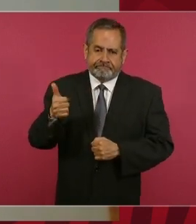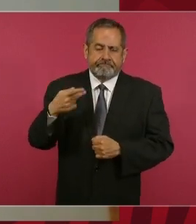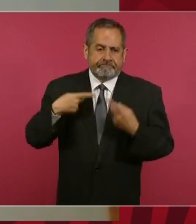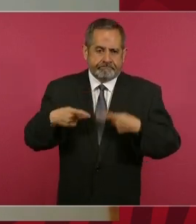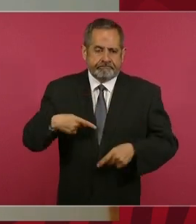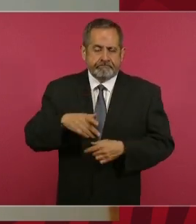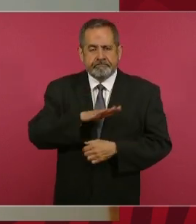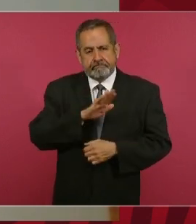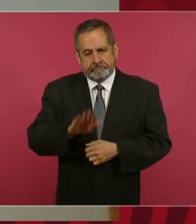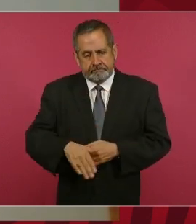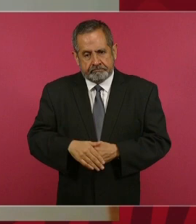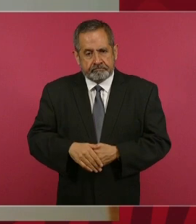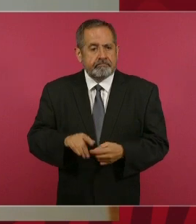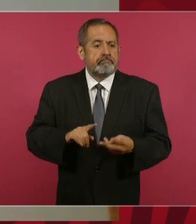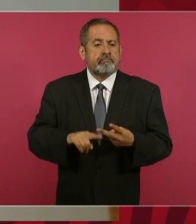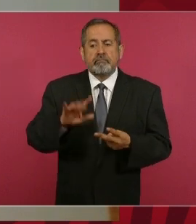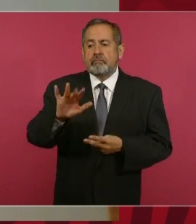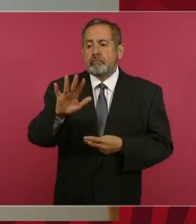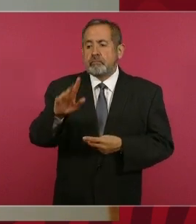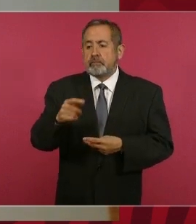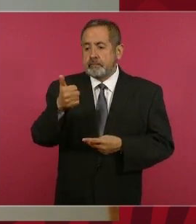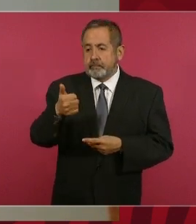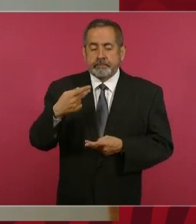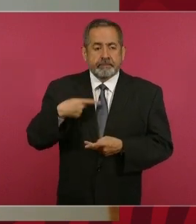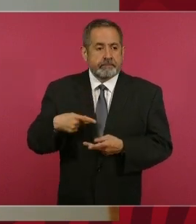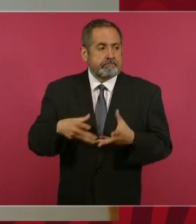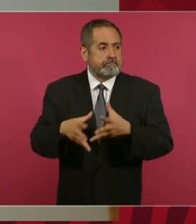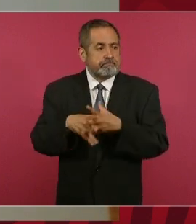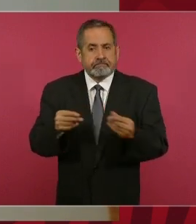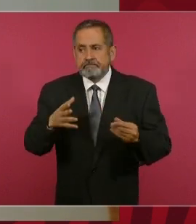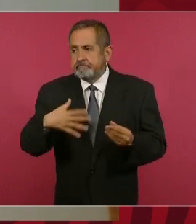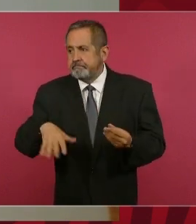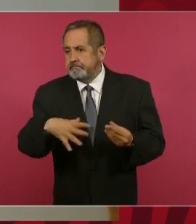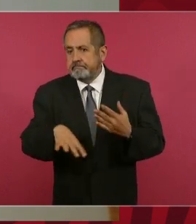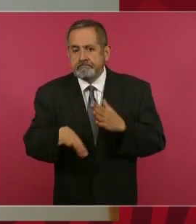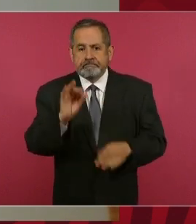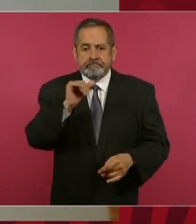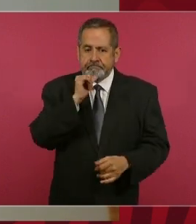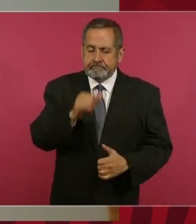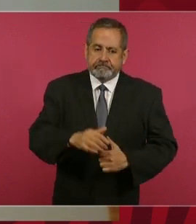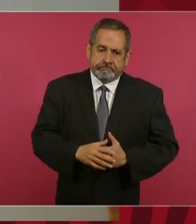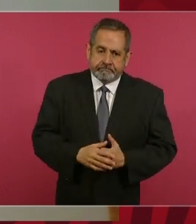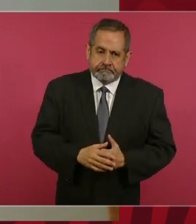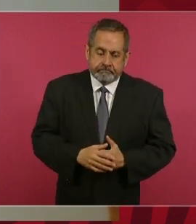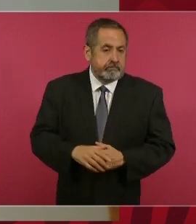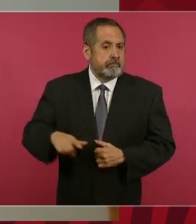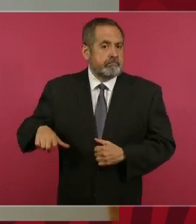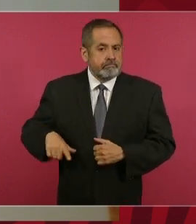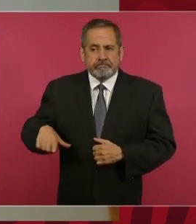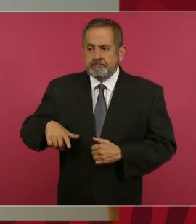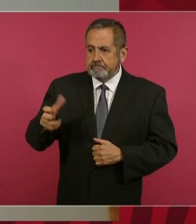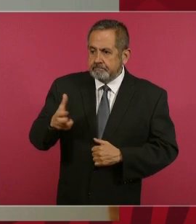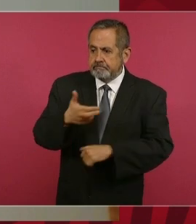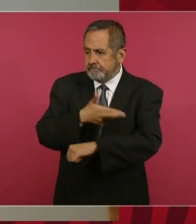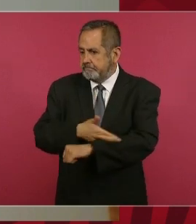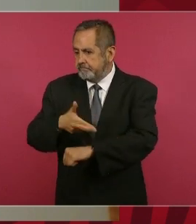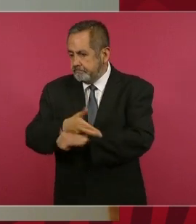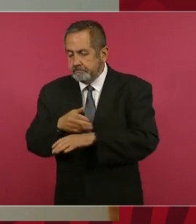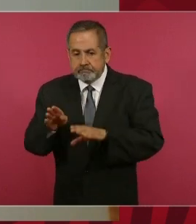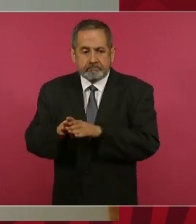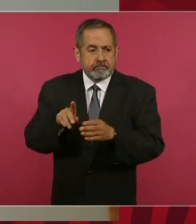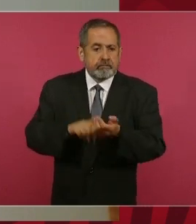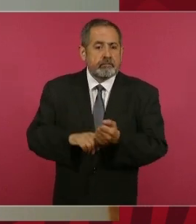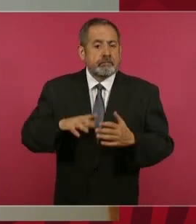y 56 personas no localizadas. Las acciones del gobierno, se mantiene la operación de